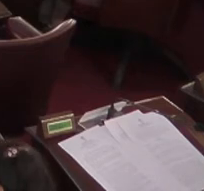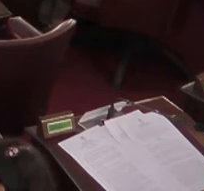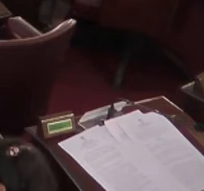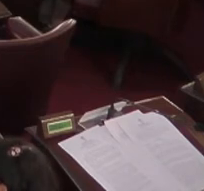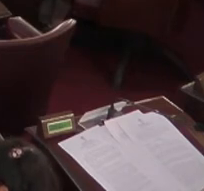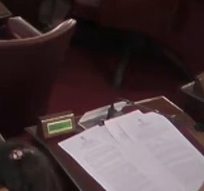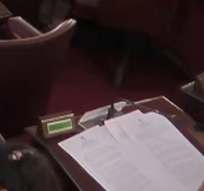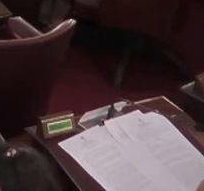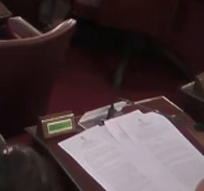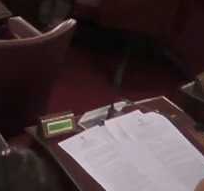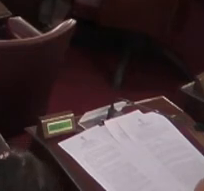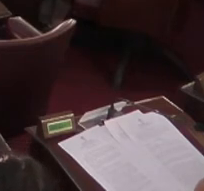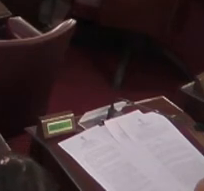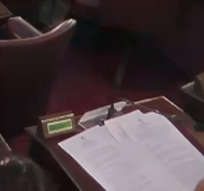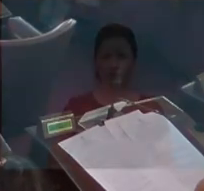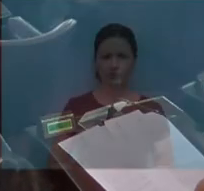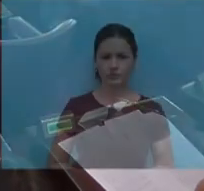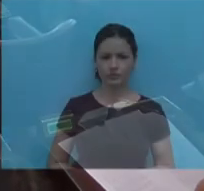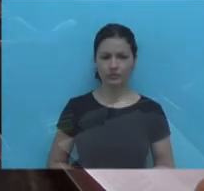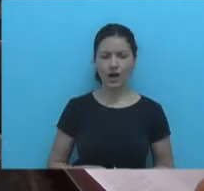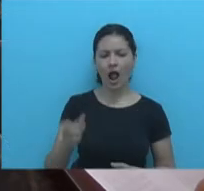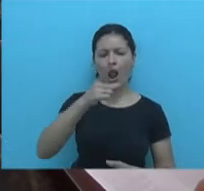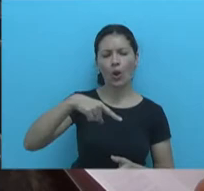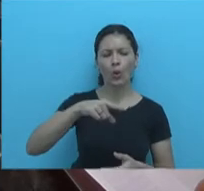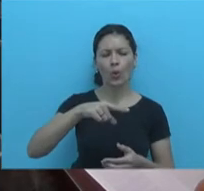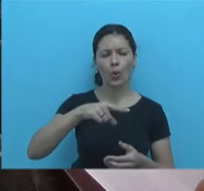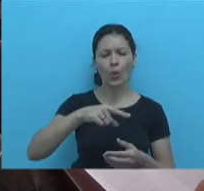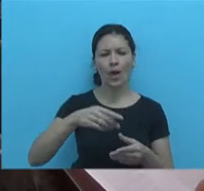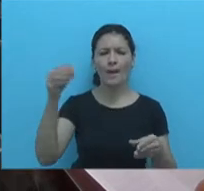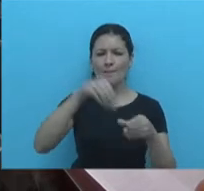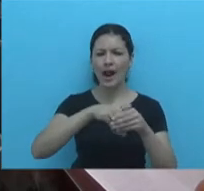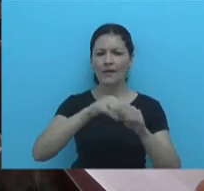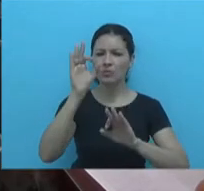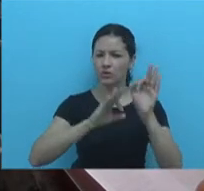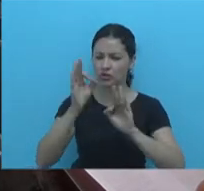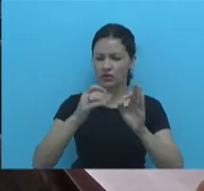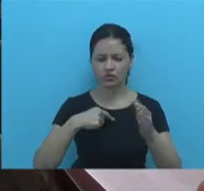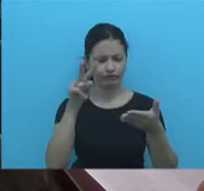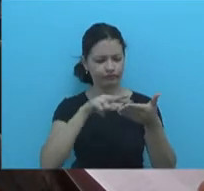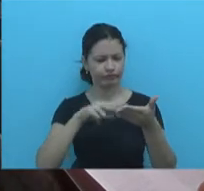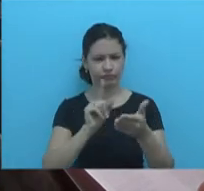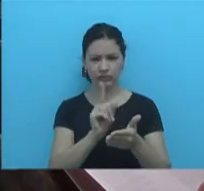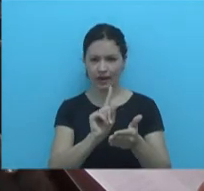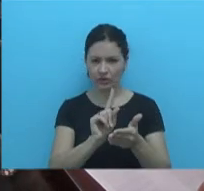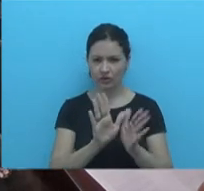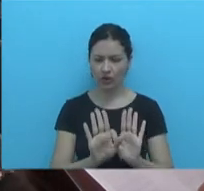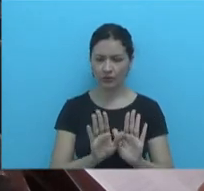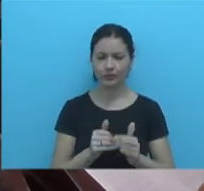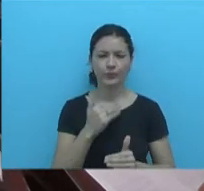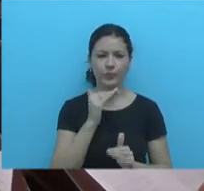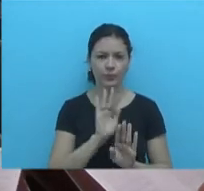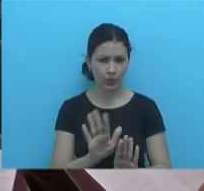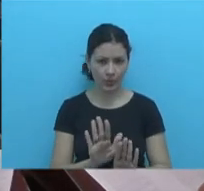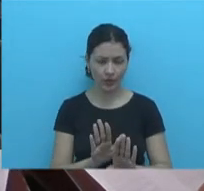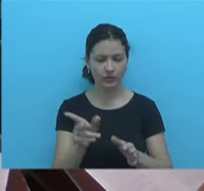poco la idea. Algunas partes del proyecto no lo voy a leer porque forman parte de los fundamentos, ¿saben? Así, por ahí no leo algunas